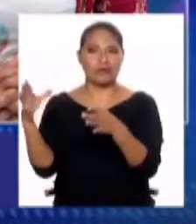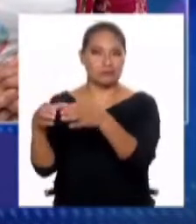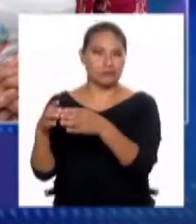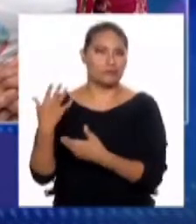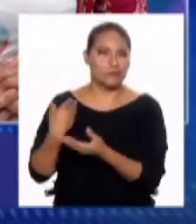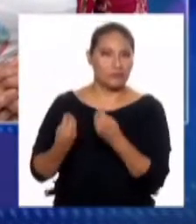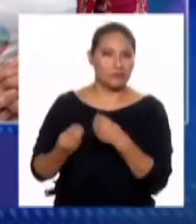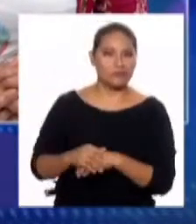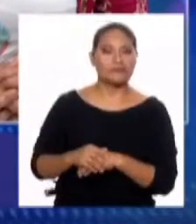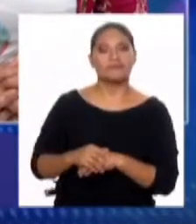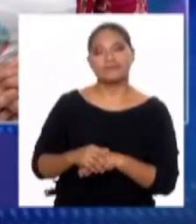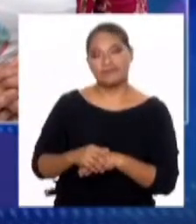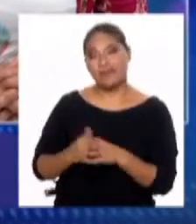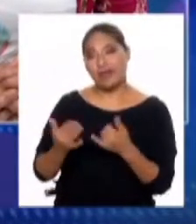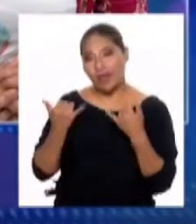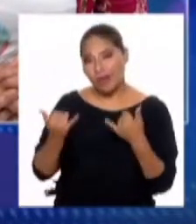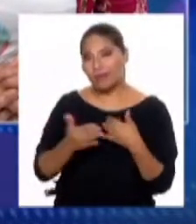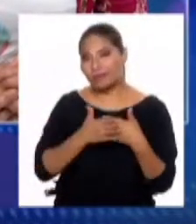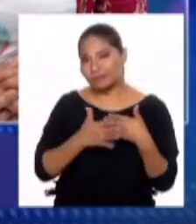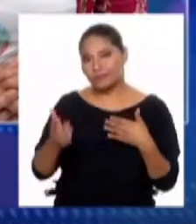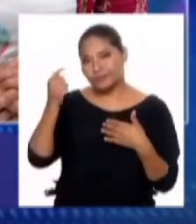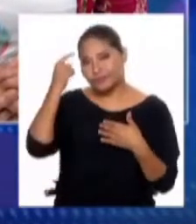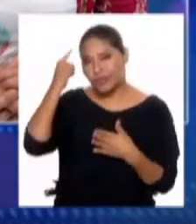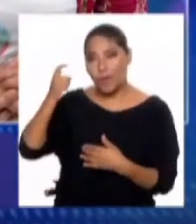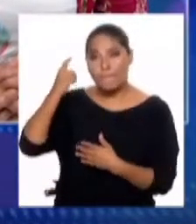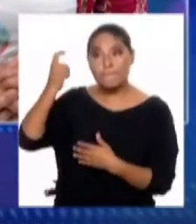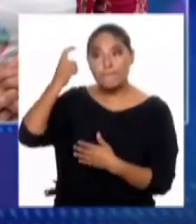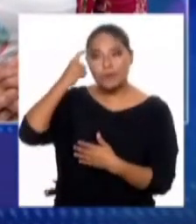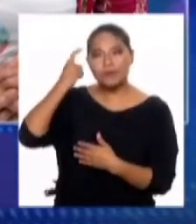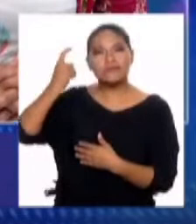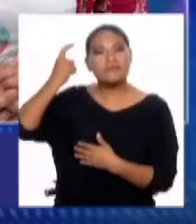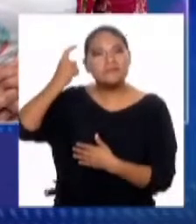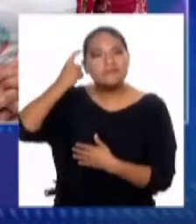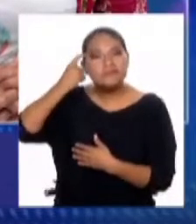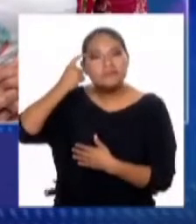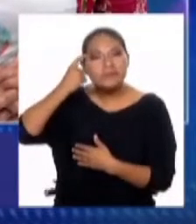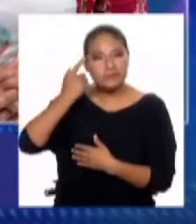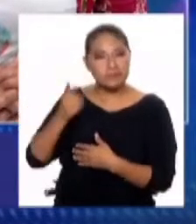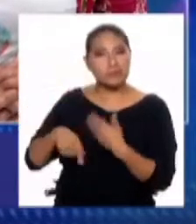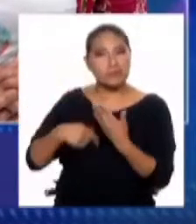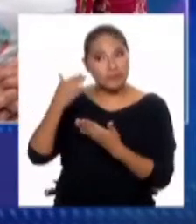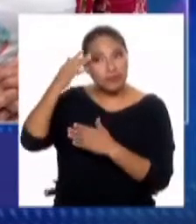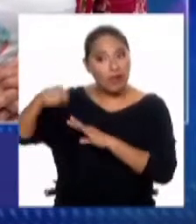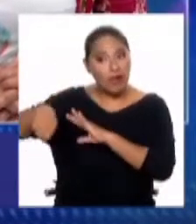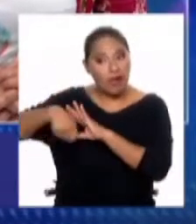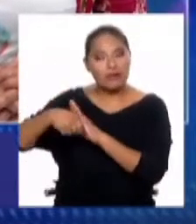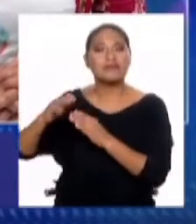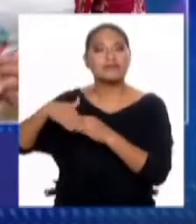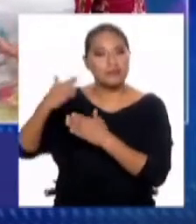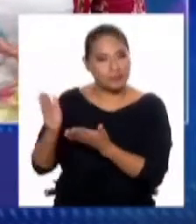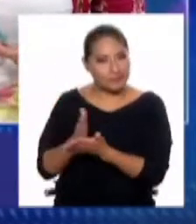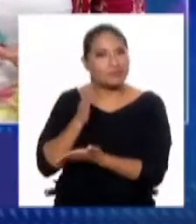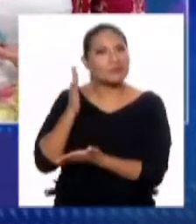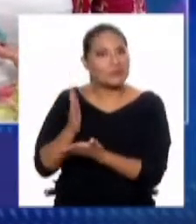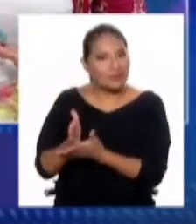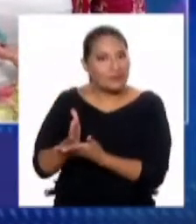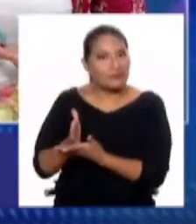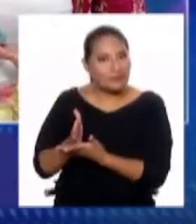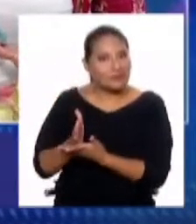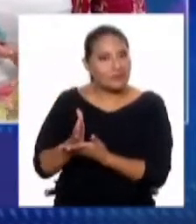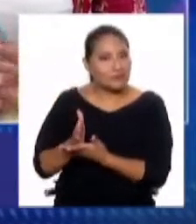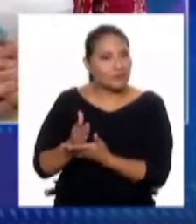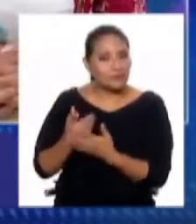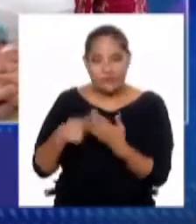a pensar que el que ¿cómo se llama? El que la hace, la paga. Uh-huh. O sea, que la impunidad. Que